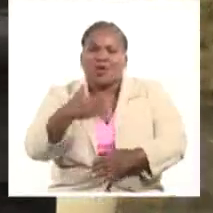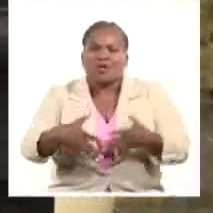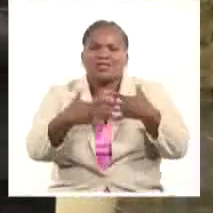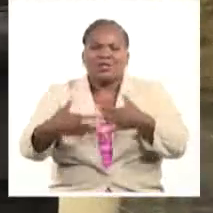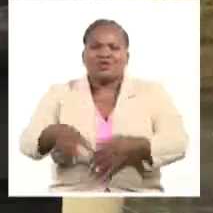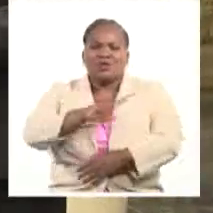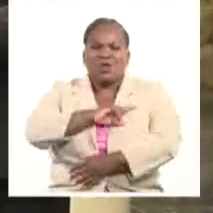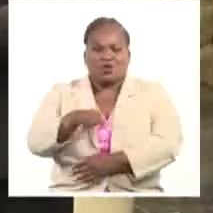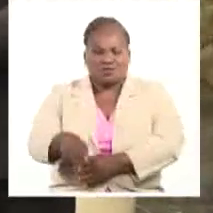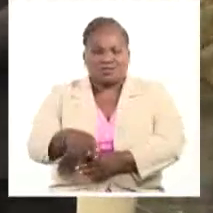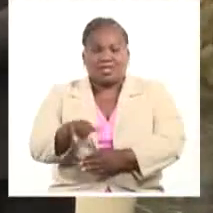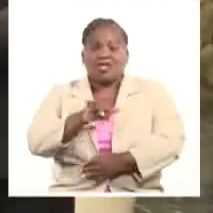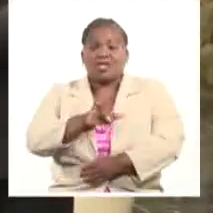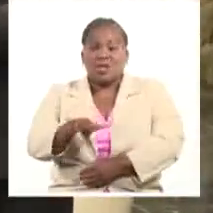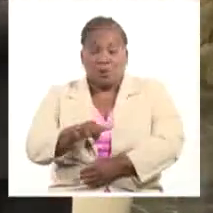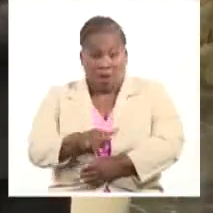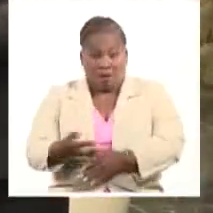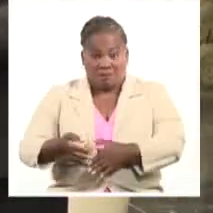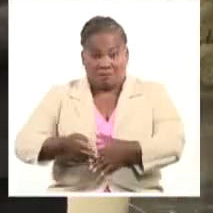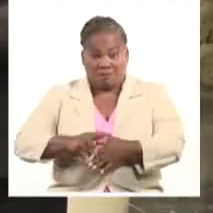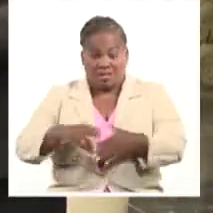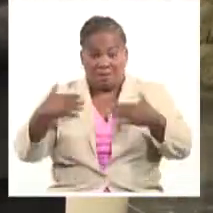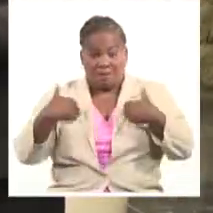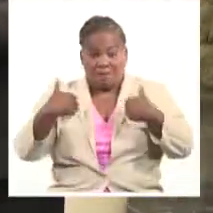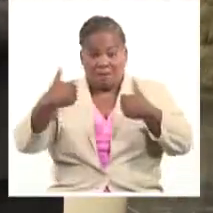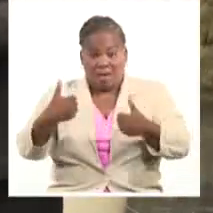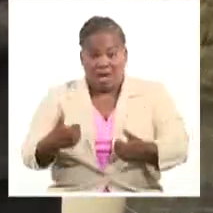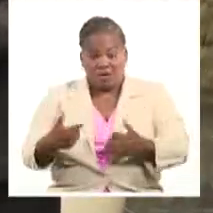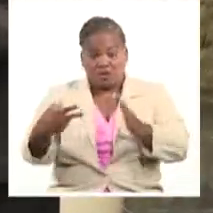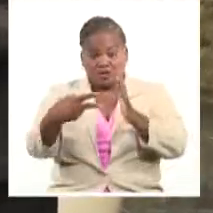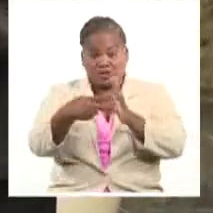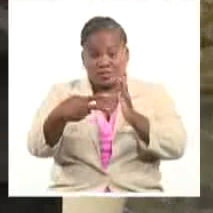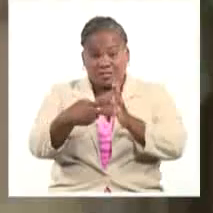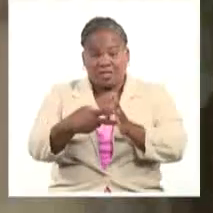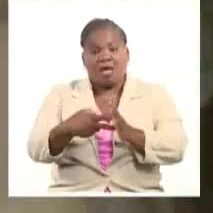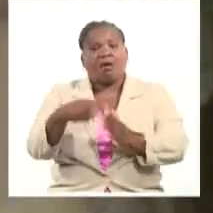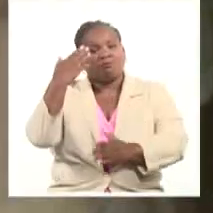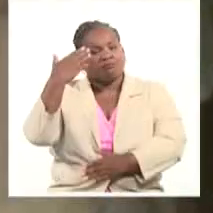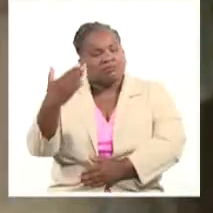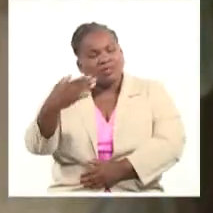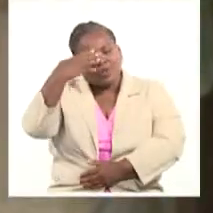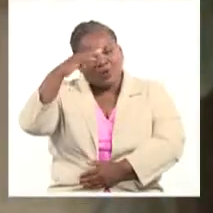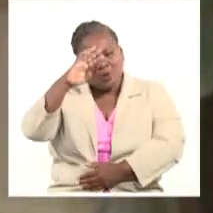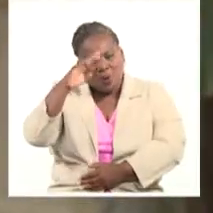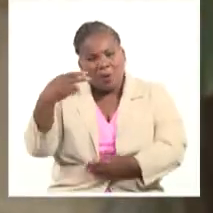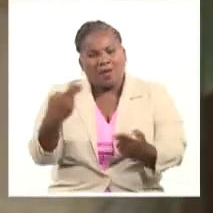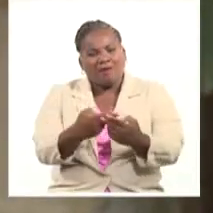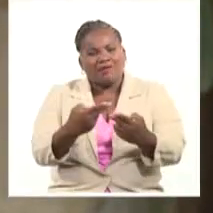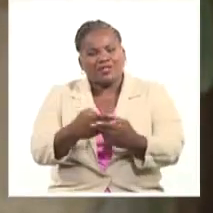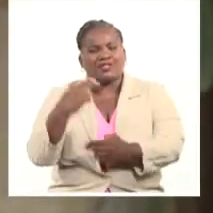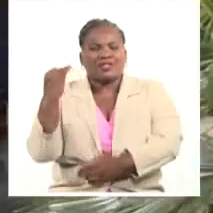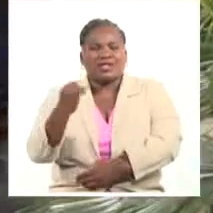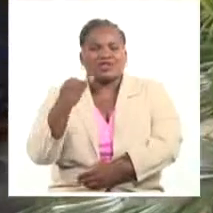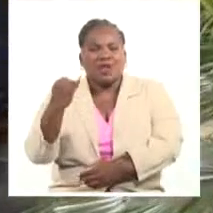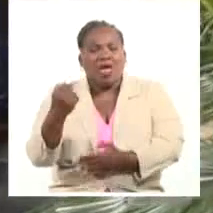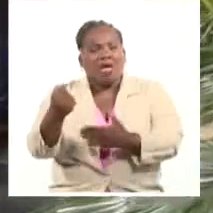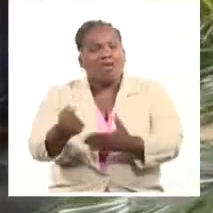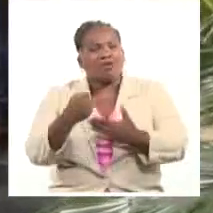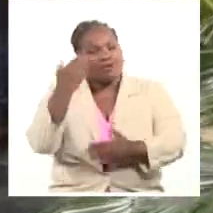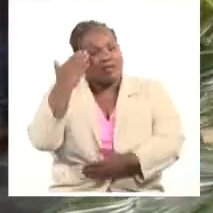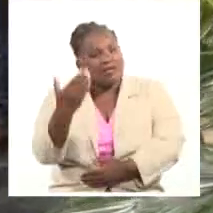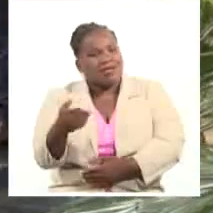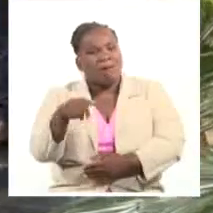su parte, el representante de Damasco agradeció el apoyo de Cuba en diferentes foros internacionales y su ayuda para enfrentar la pandemia de